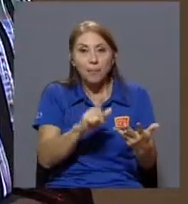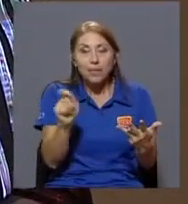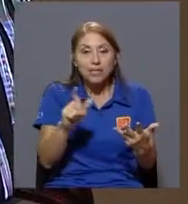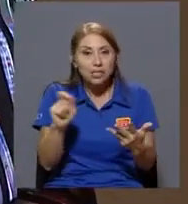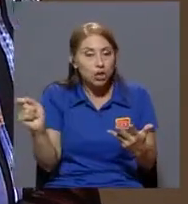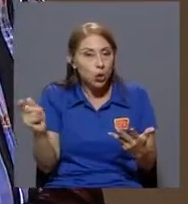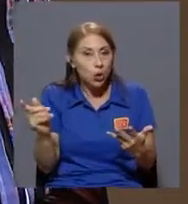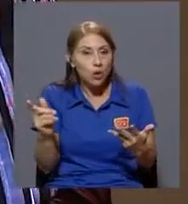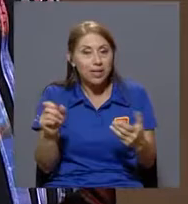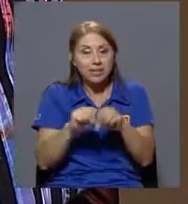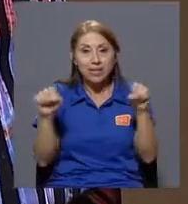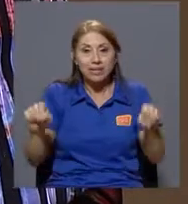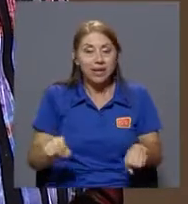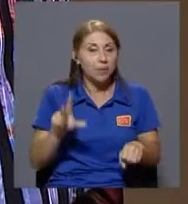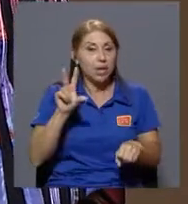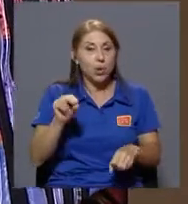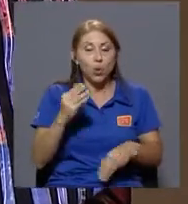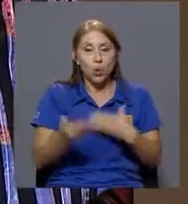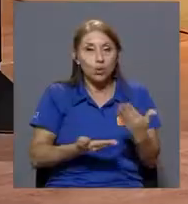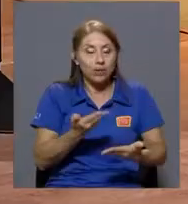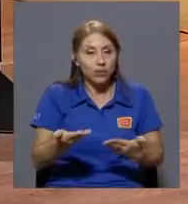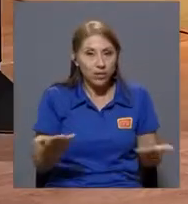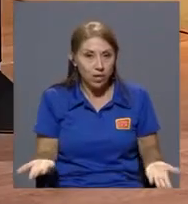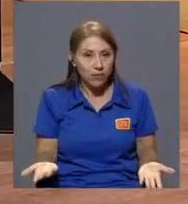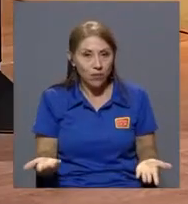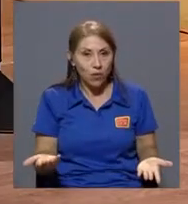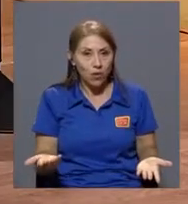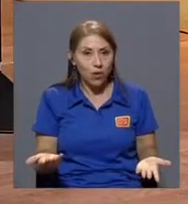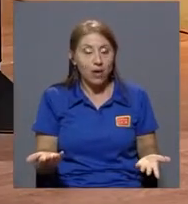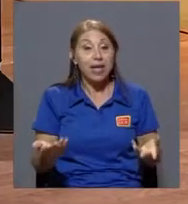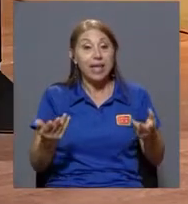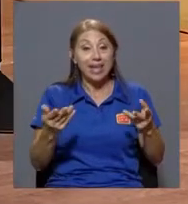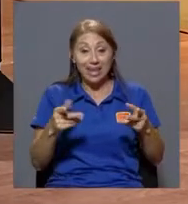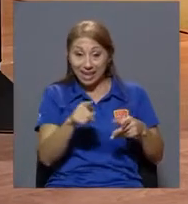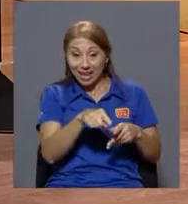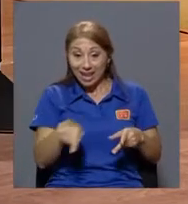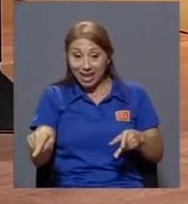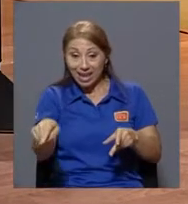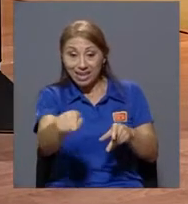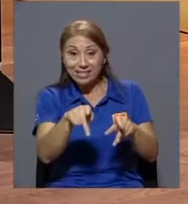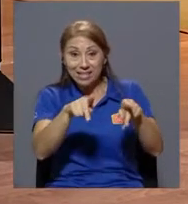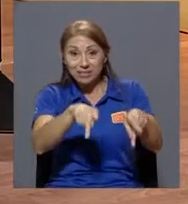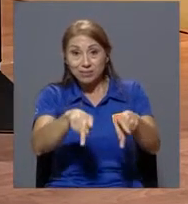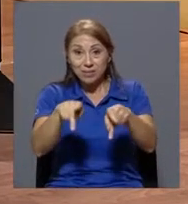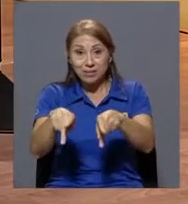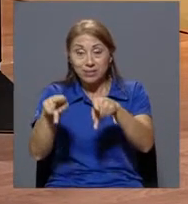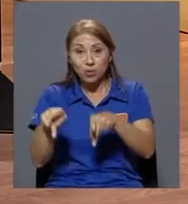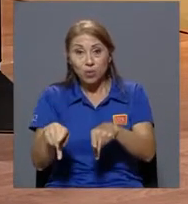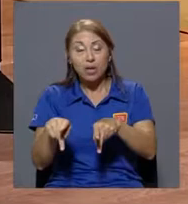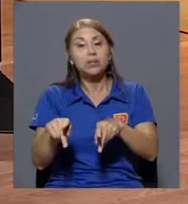pensiones del régimen no contributivo, que permiten a este grupo poblacional